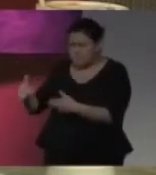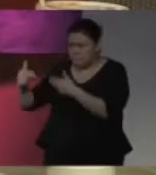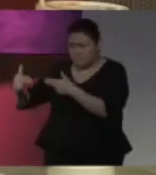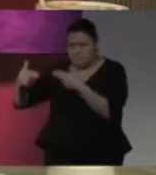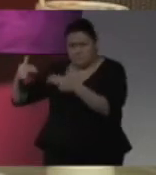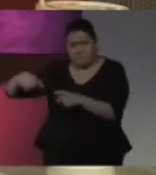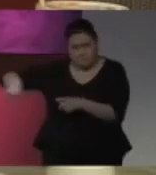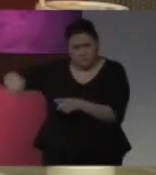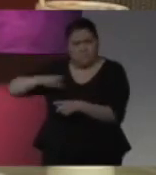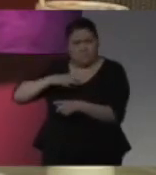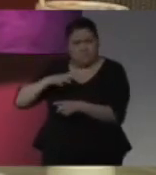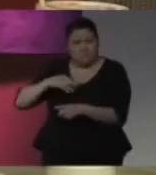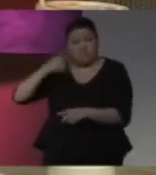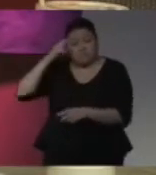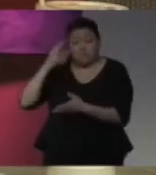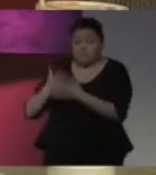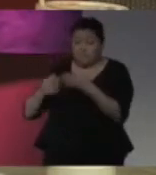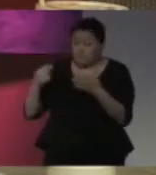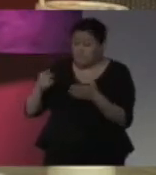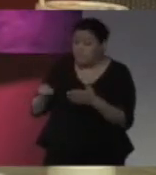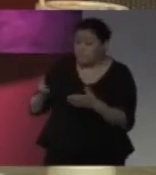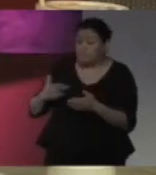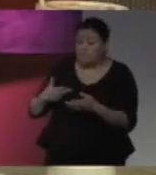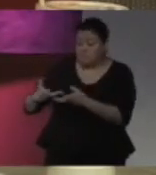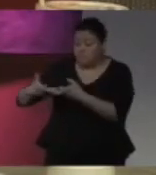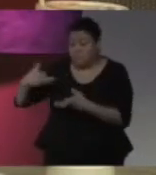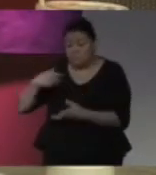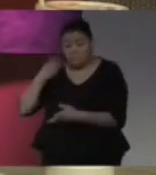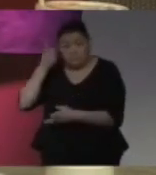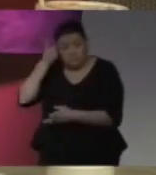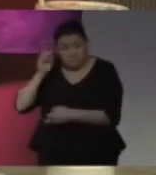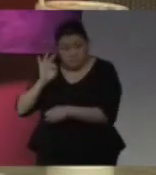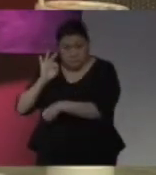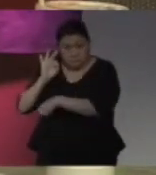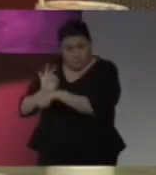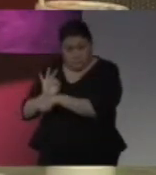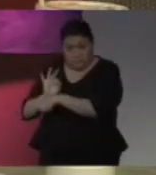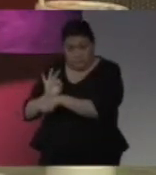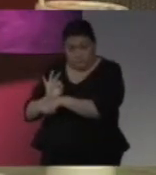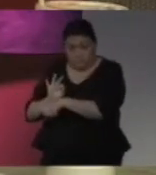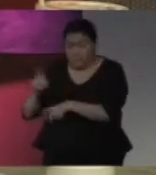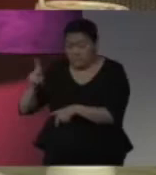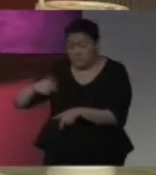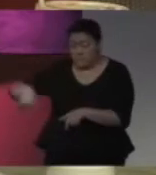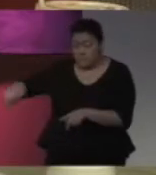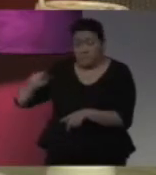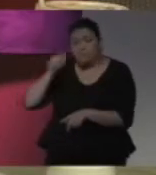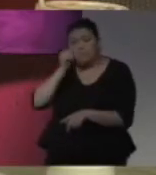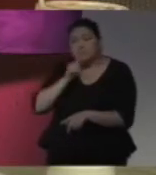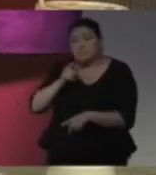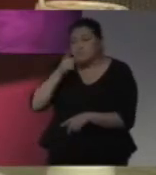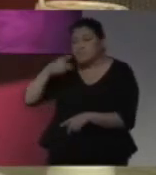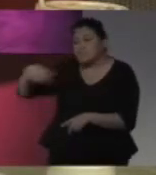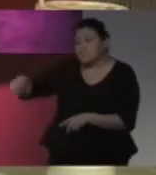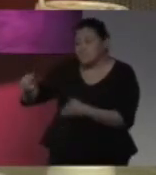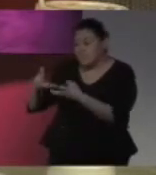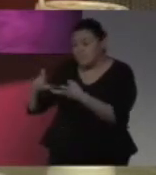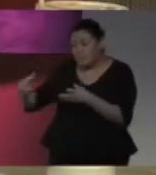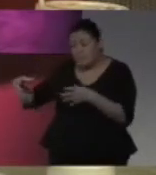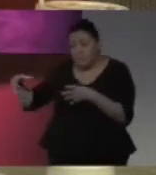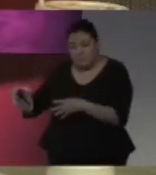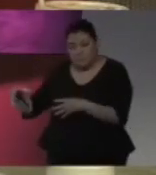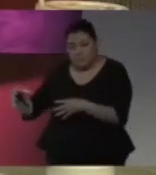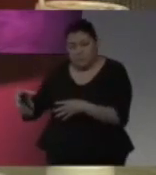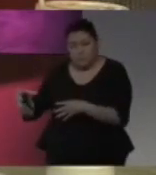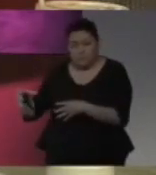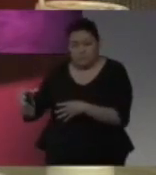término defensa territorial. Pero en términos, digamos, semánticos comunitarios, siempre fue la lucha de los monjones.